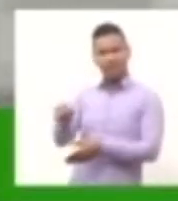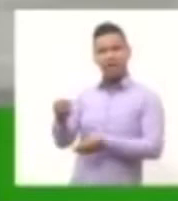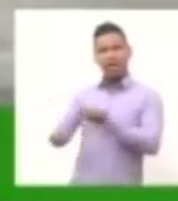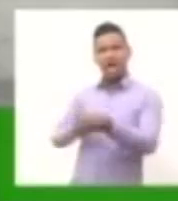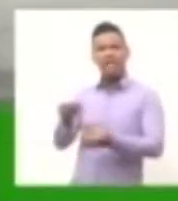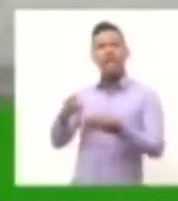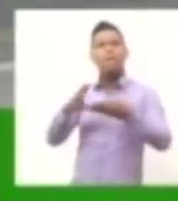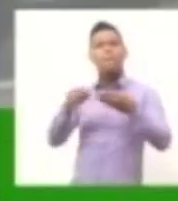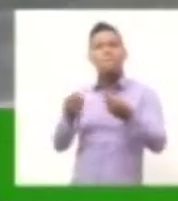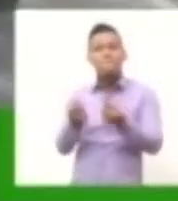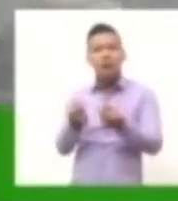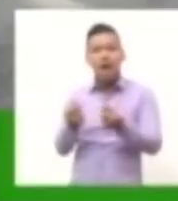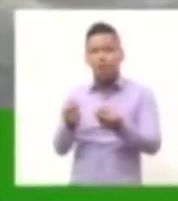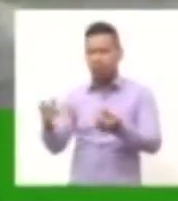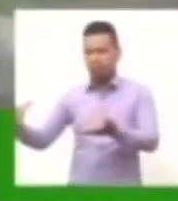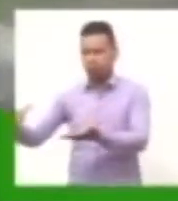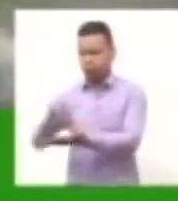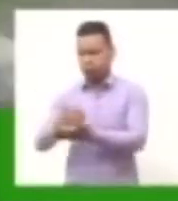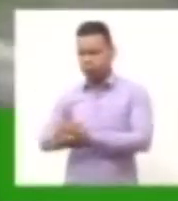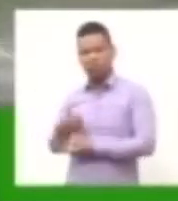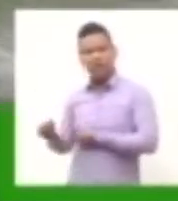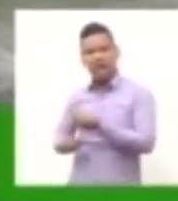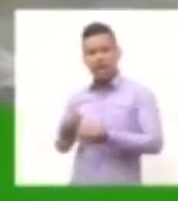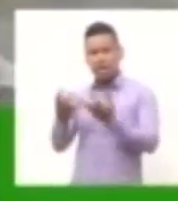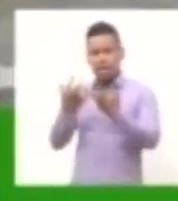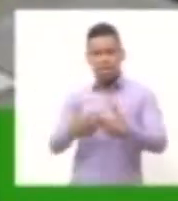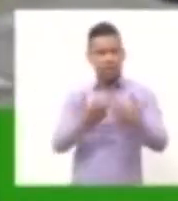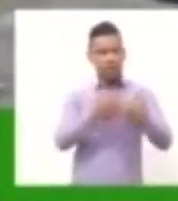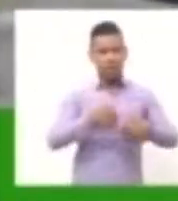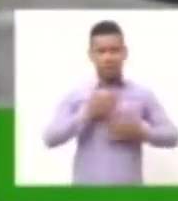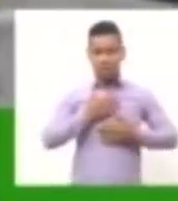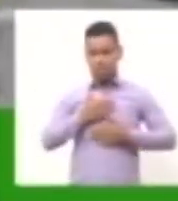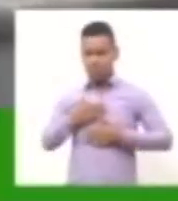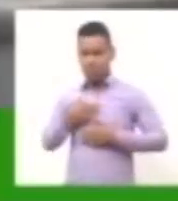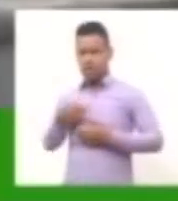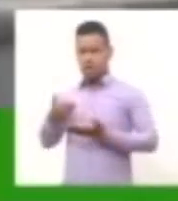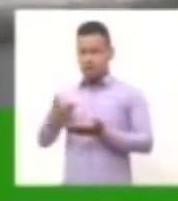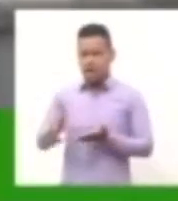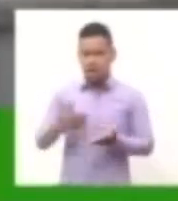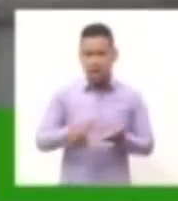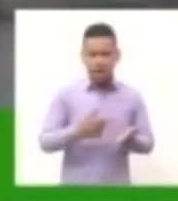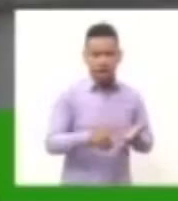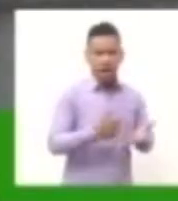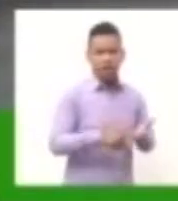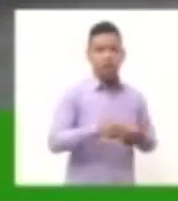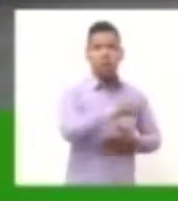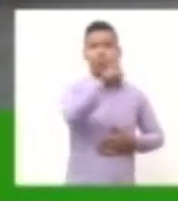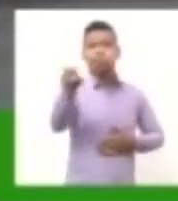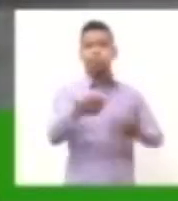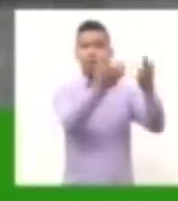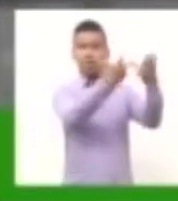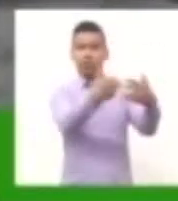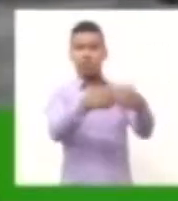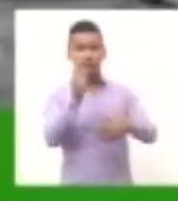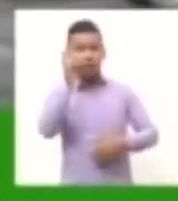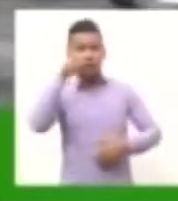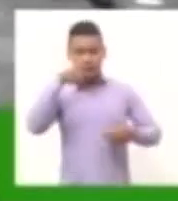de drogas. Los invertía en sus compañías, evitando que las autoridades de los diferentes países le hicieran controles